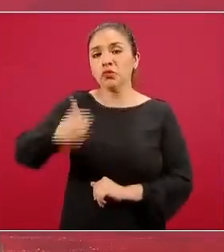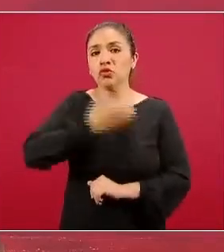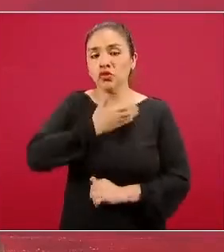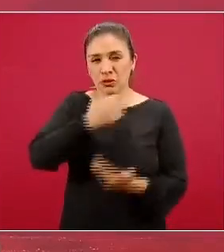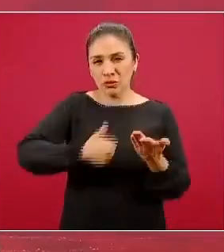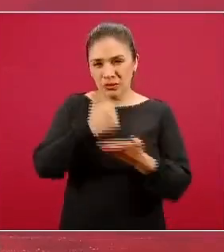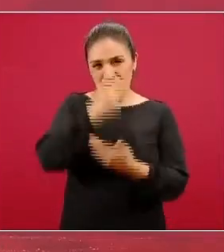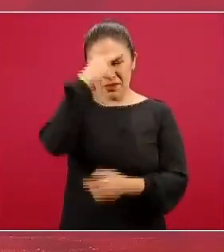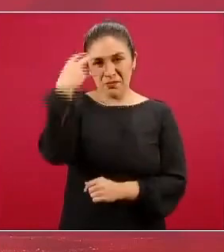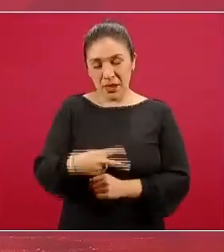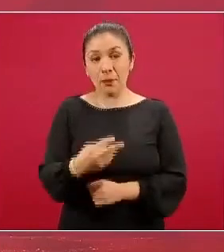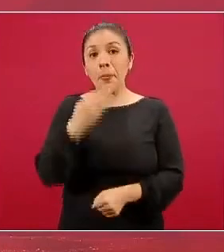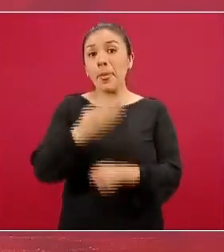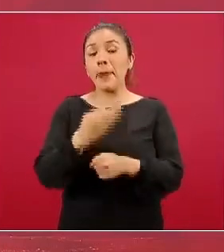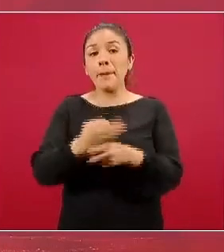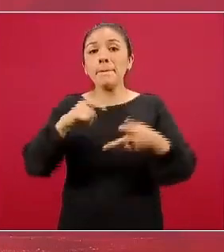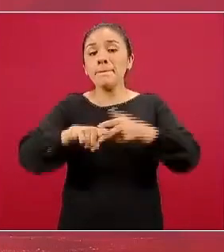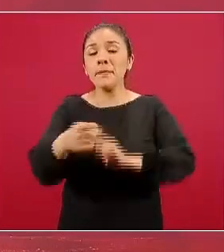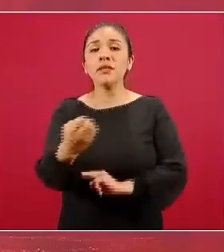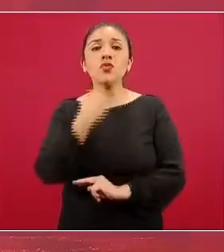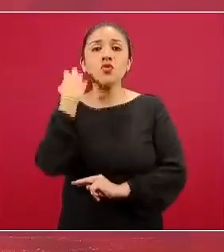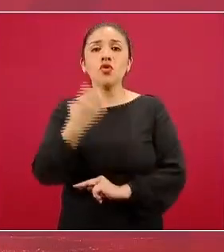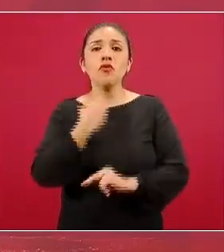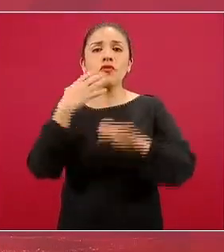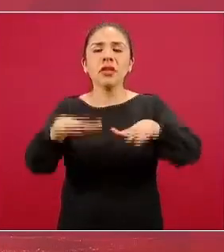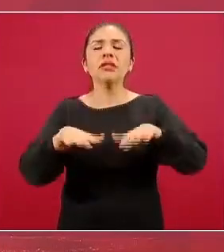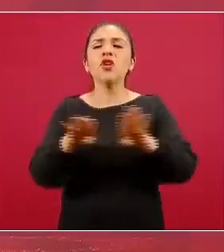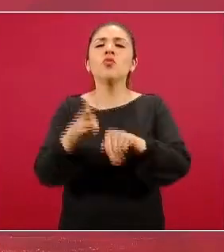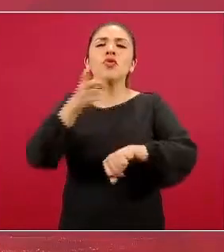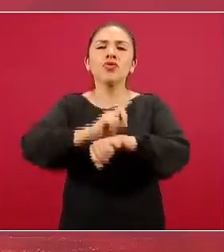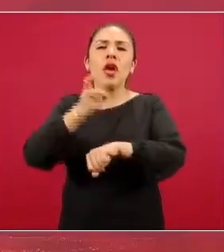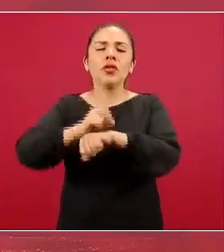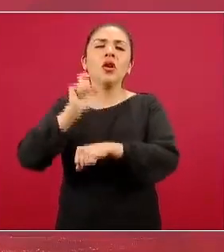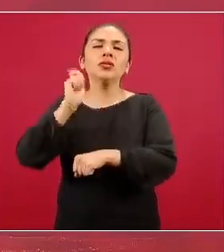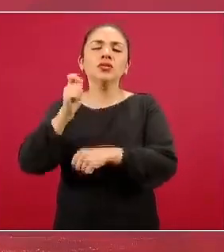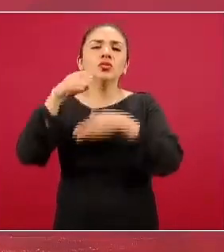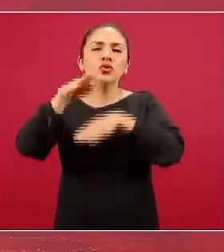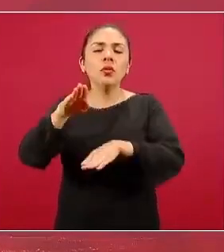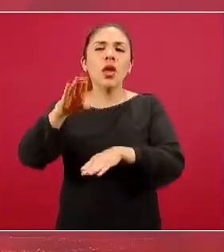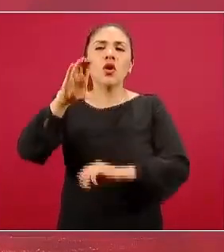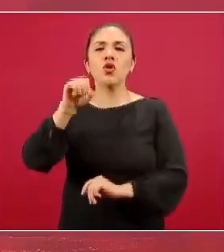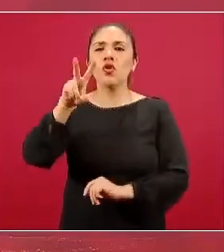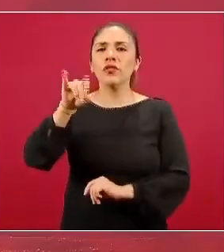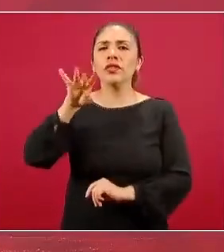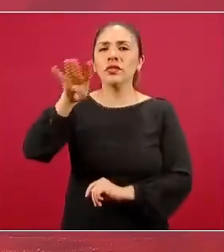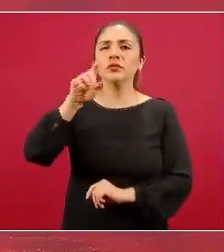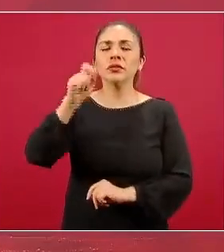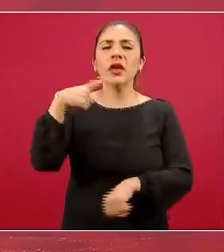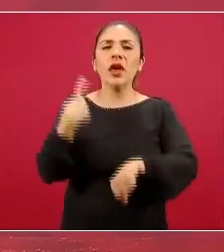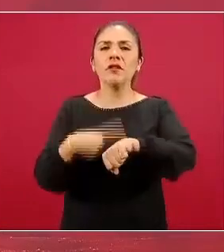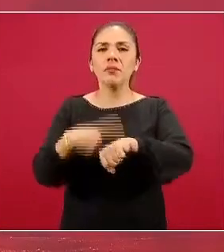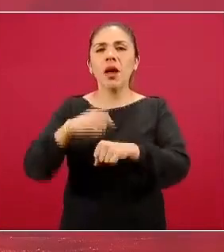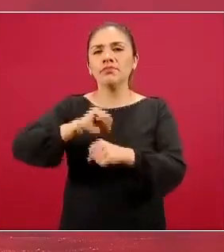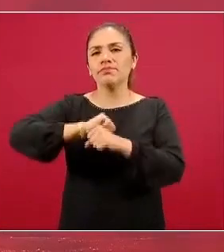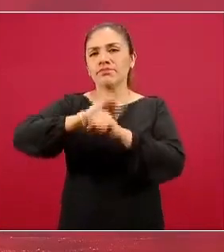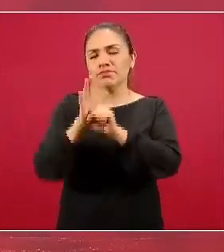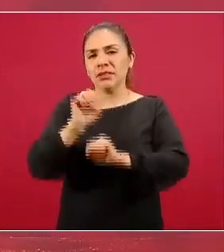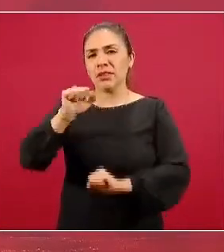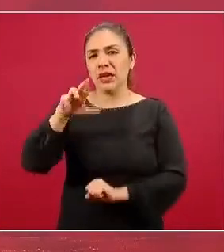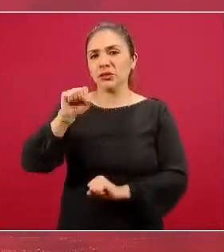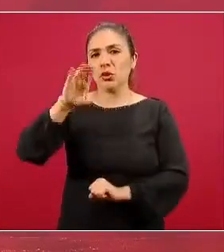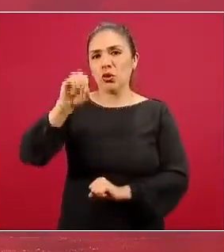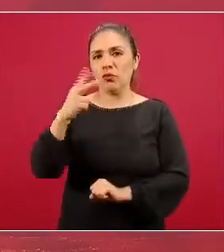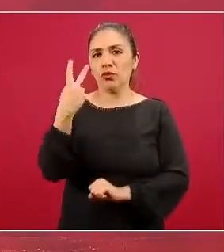México, vamos a iniciar la conferencia de prensa diaria sobre COVID-19, la pandemia causada por el coronavirus